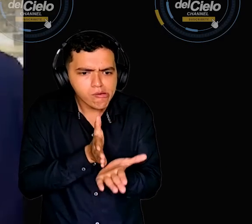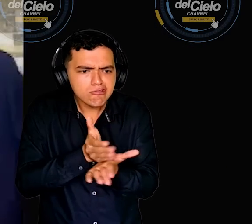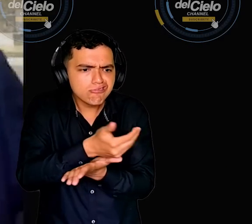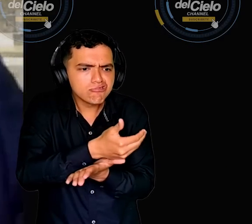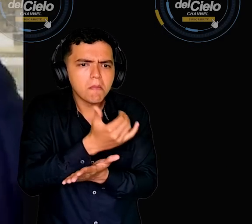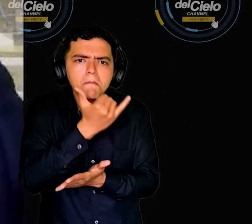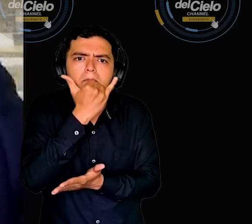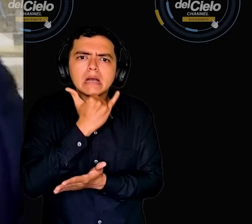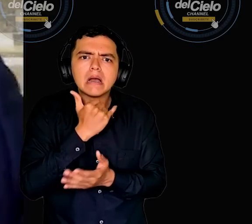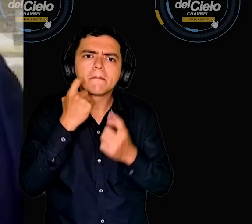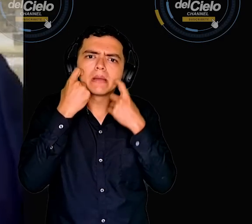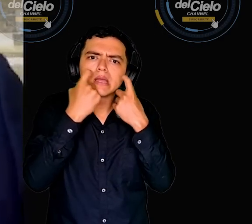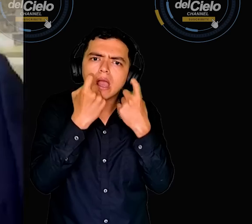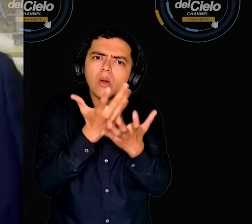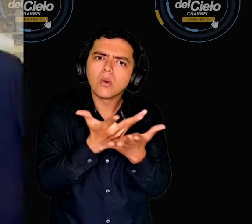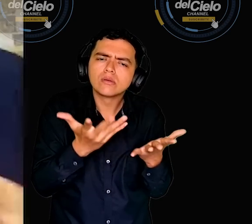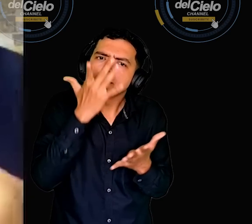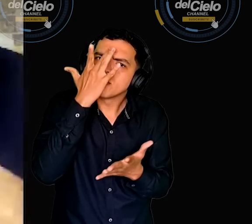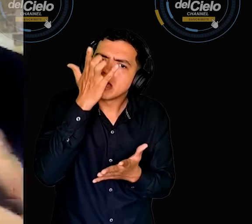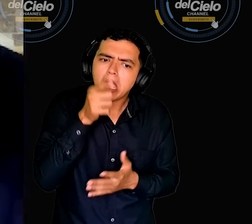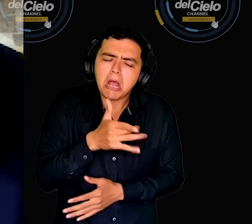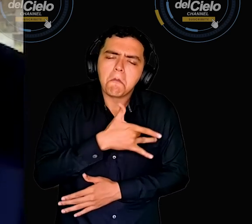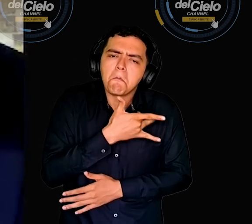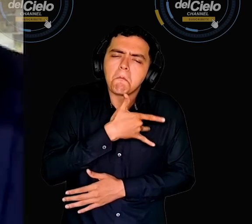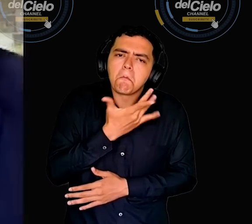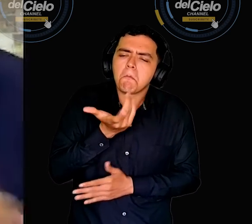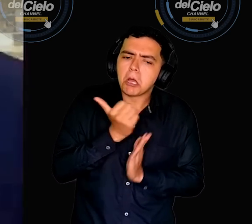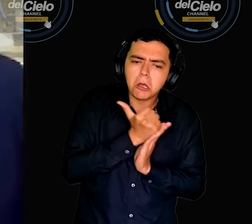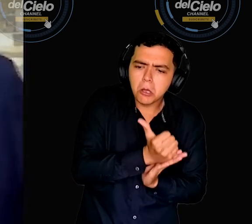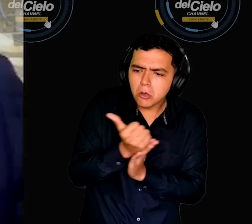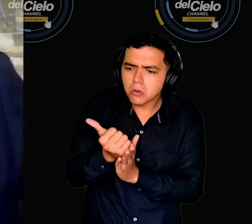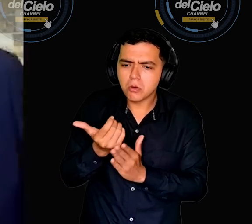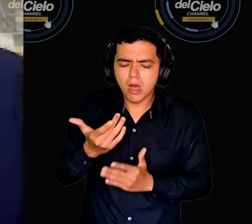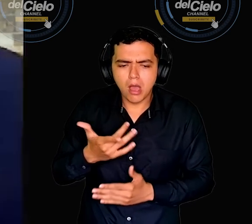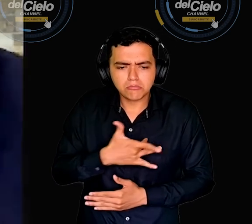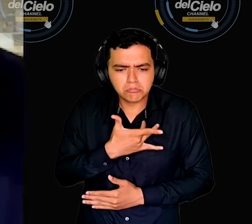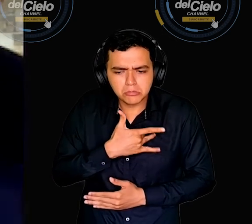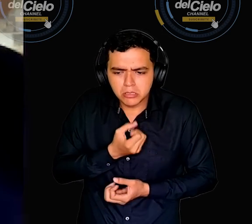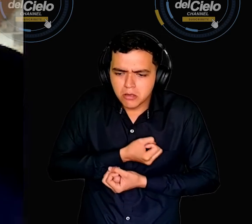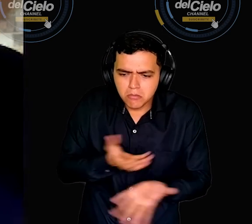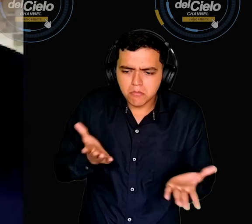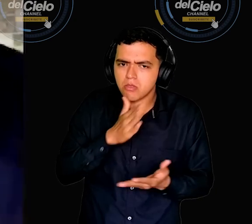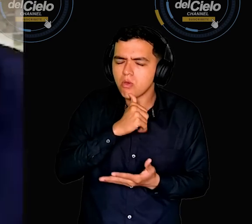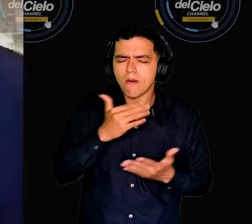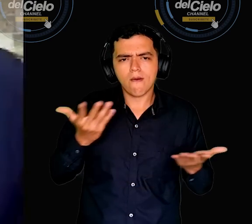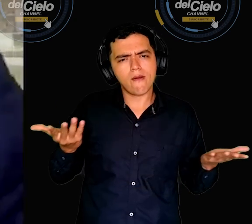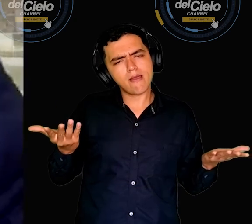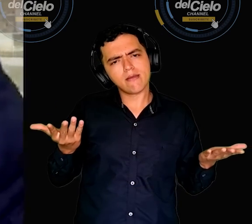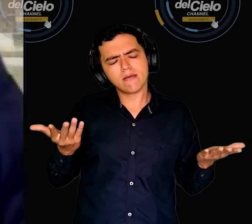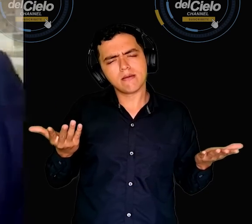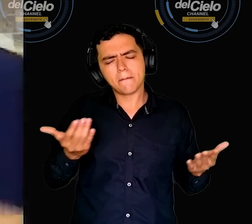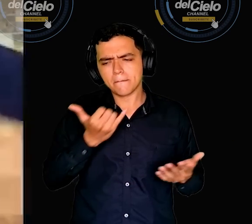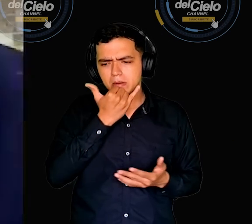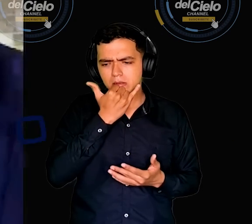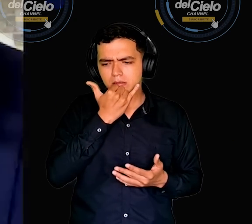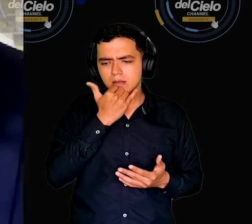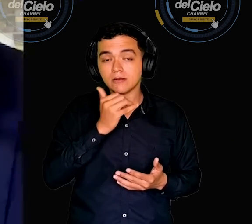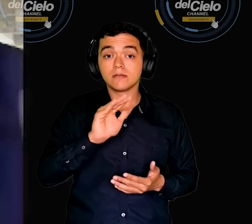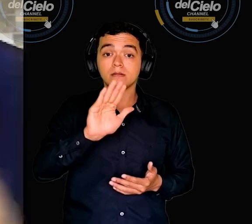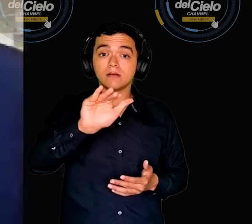solidaridad que ayuda a construir la firmeza del hogar. Cuando una persona piensa que el otro no le